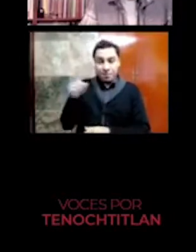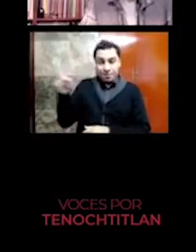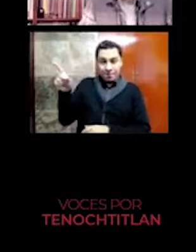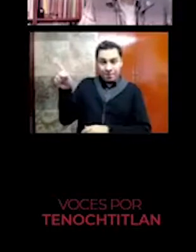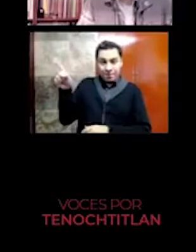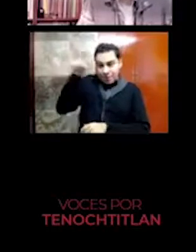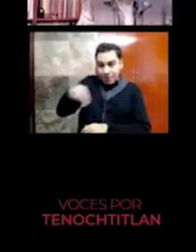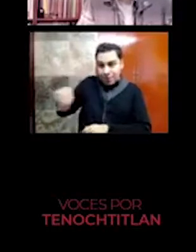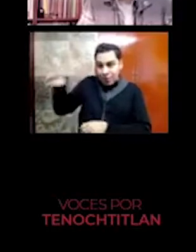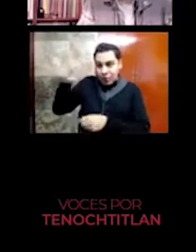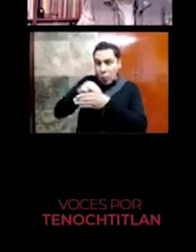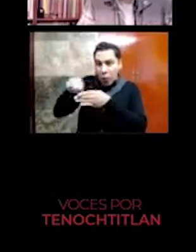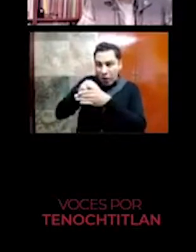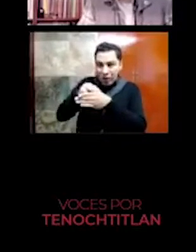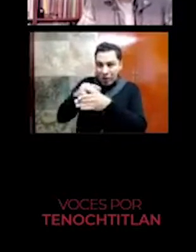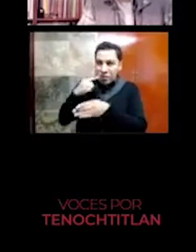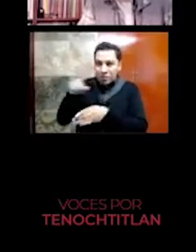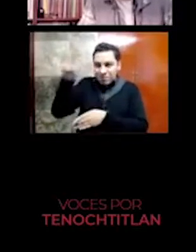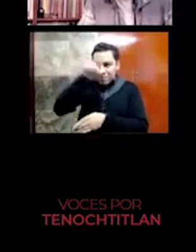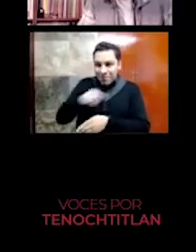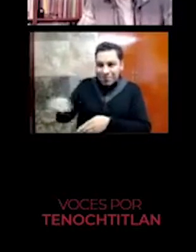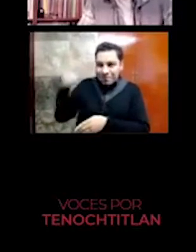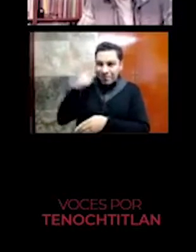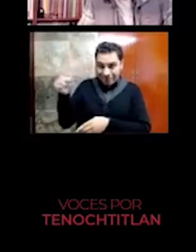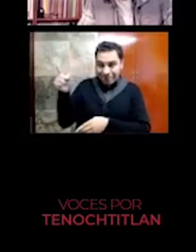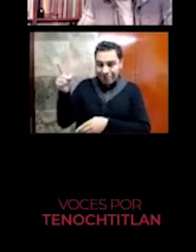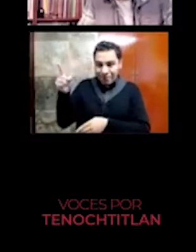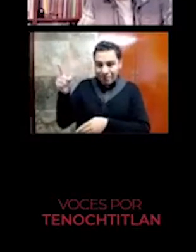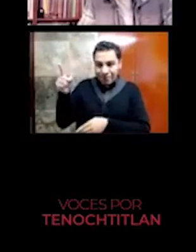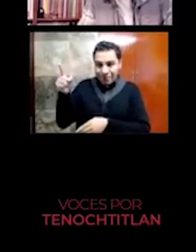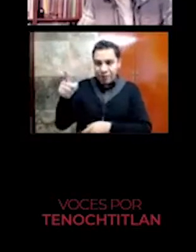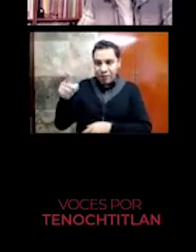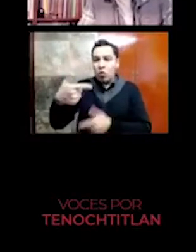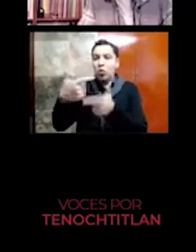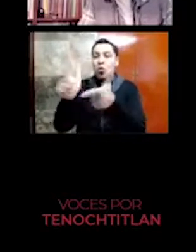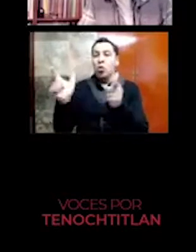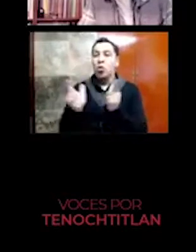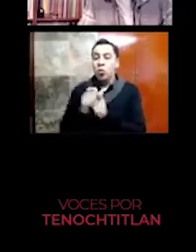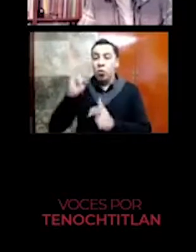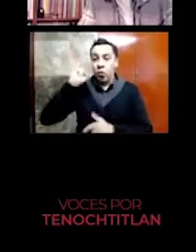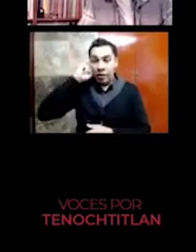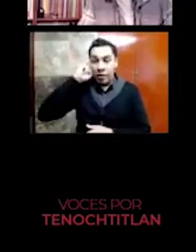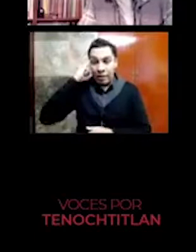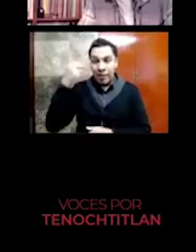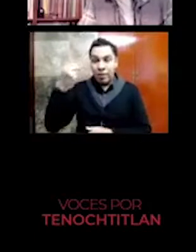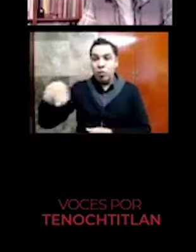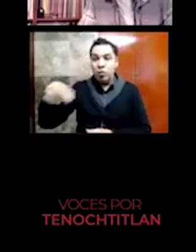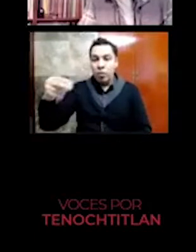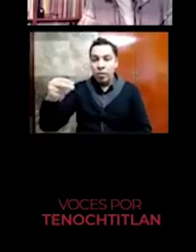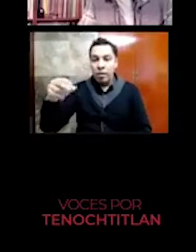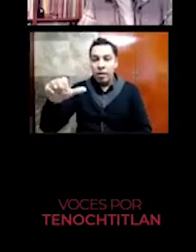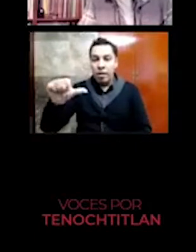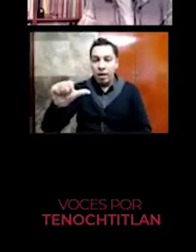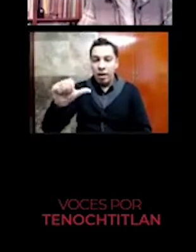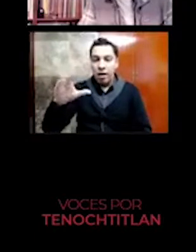los ancestrales ocupantes de la cuenca en el posclásico y cuyo